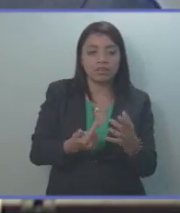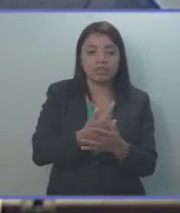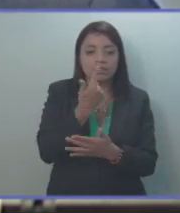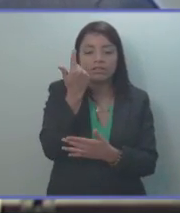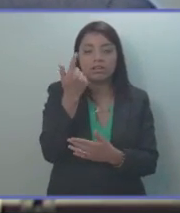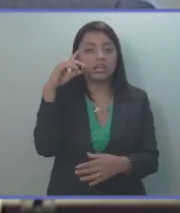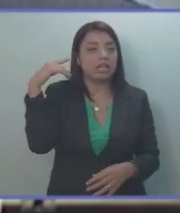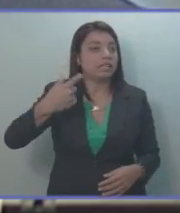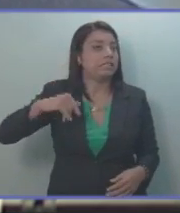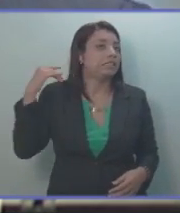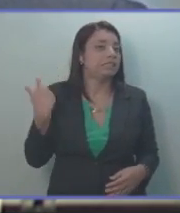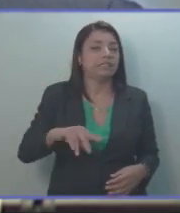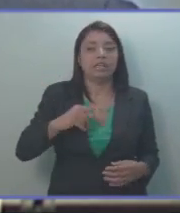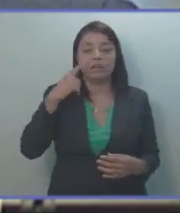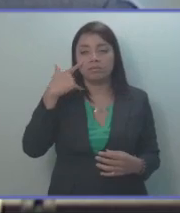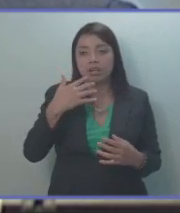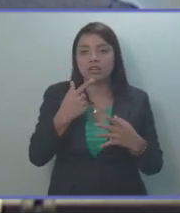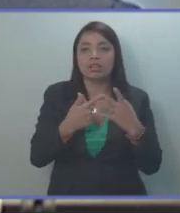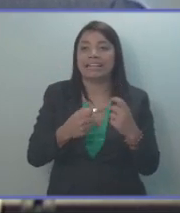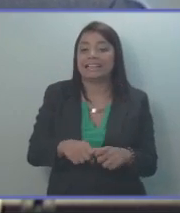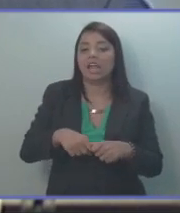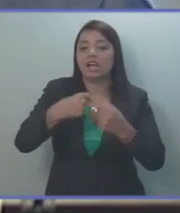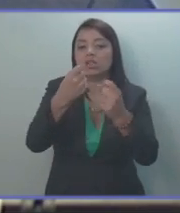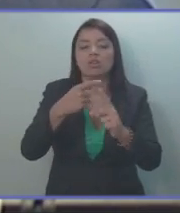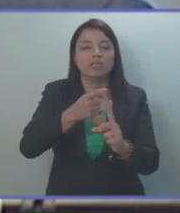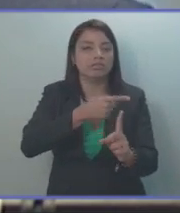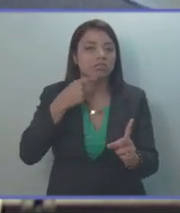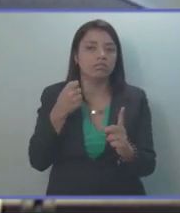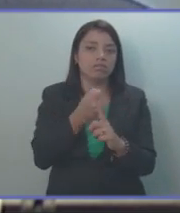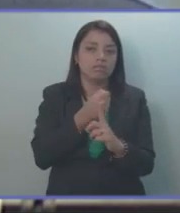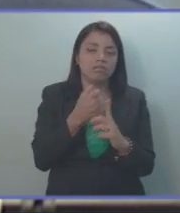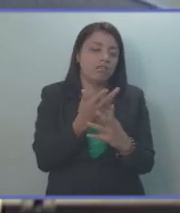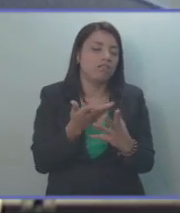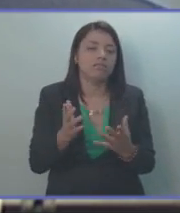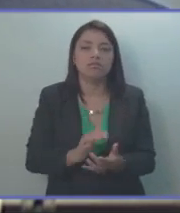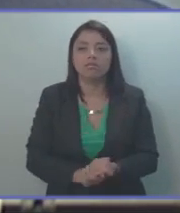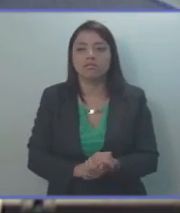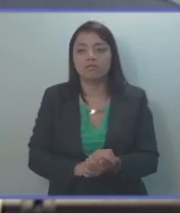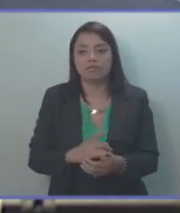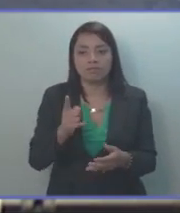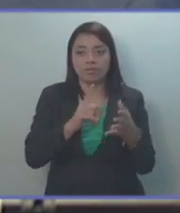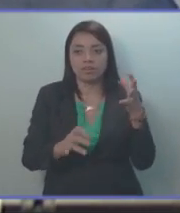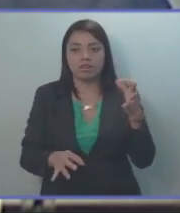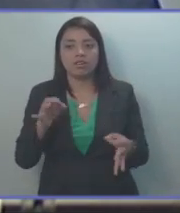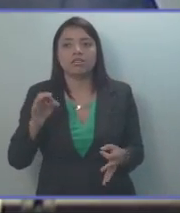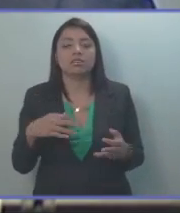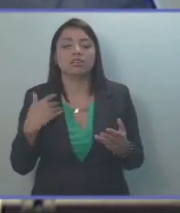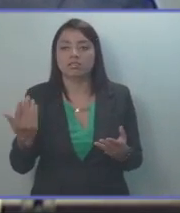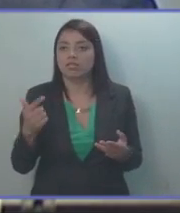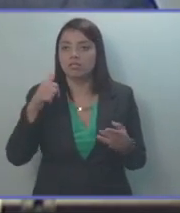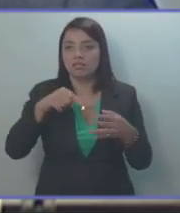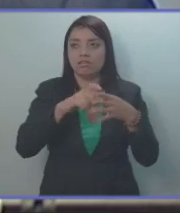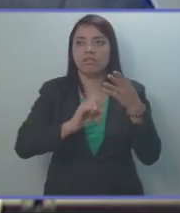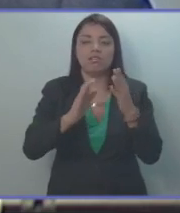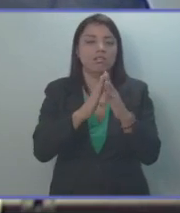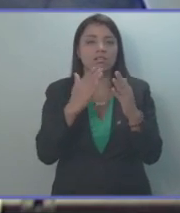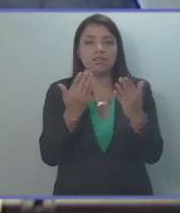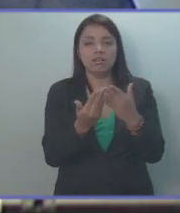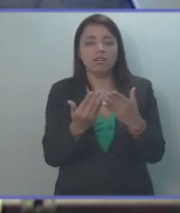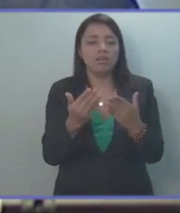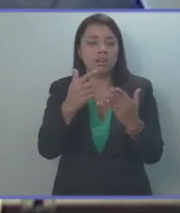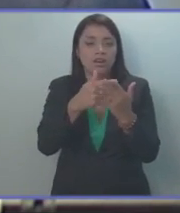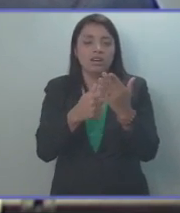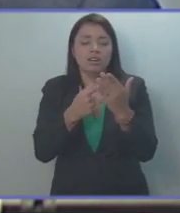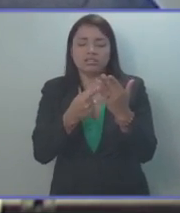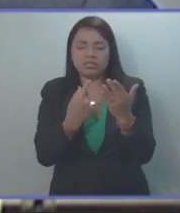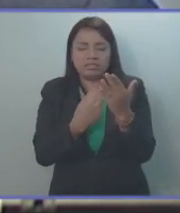No sería necesario, porque no es justo, si la constitución política de este país dice que es obligación